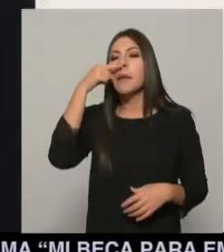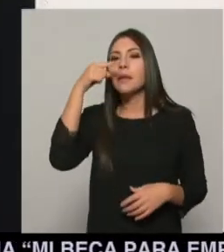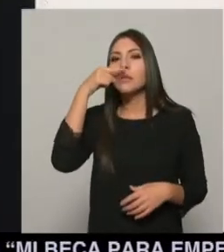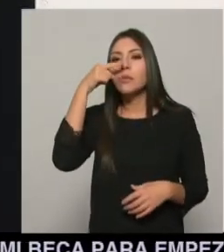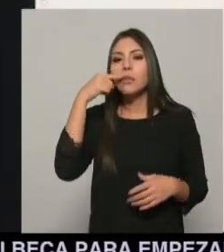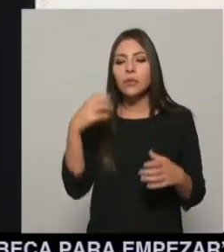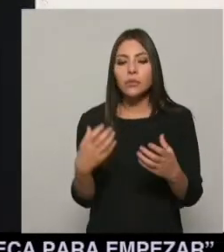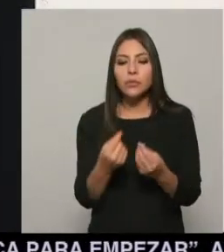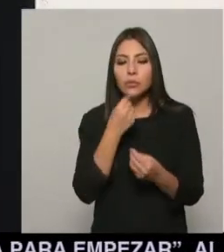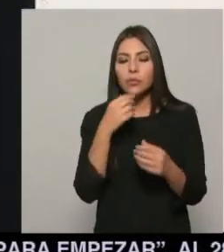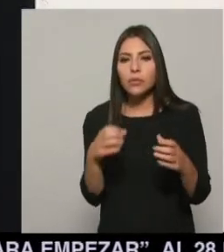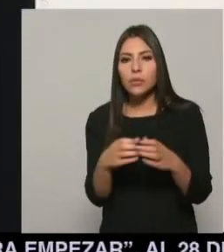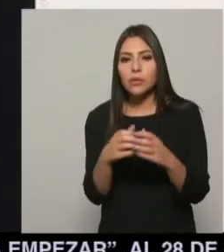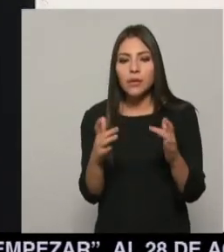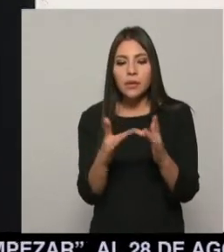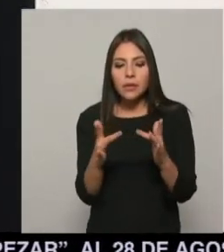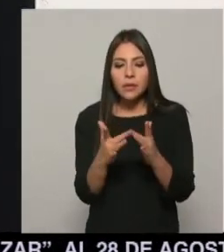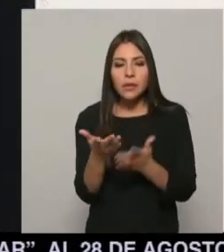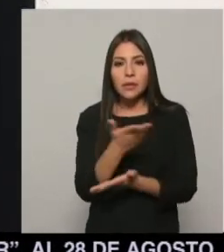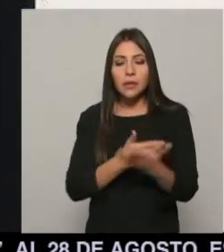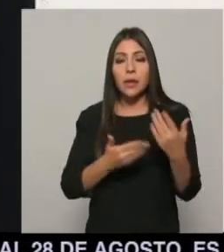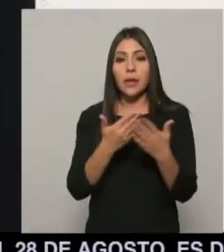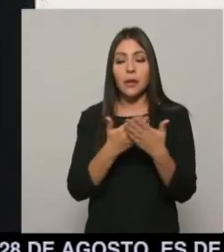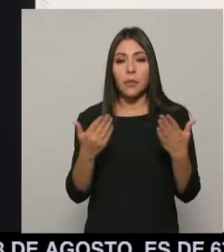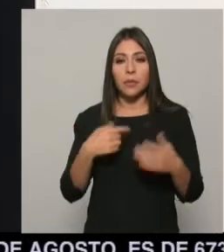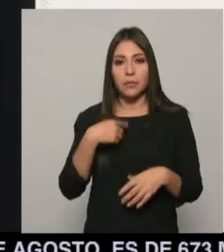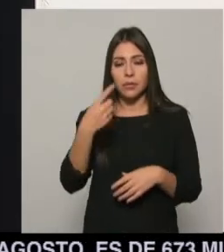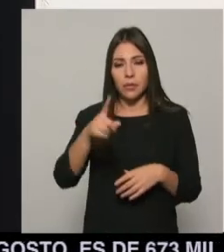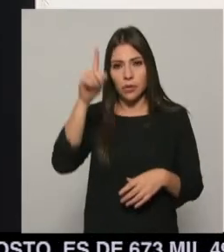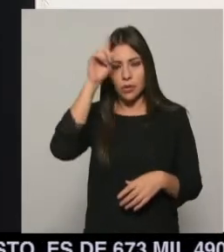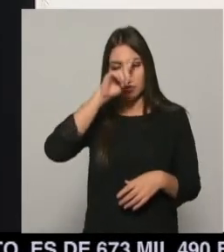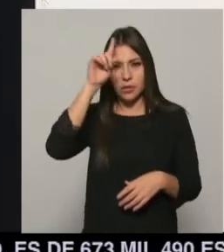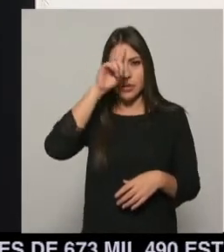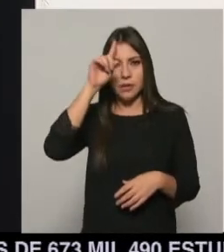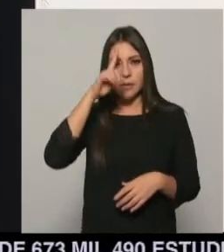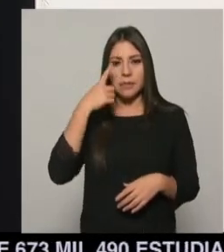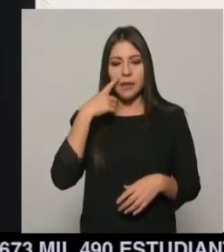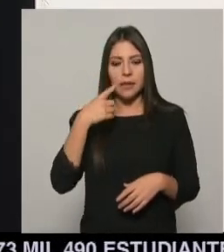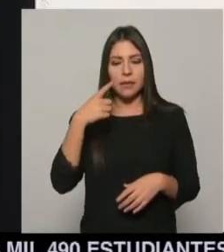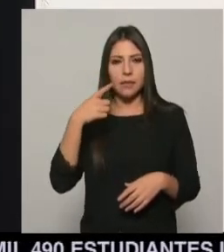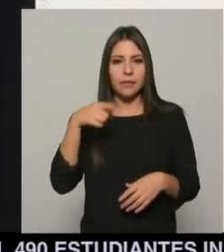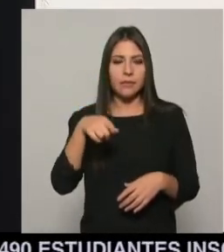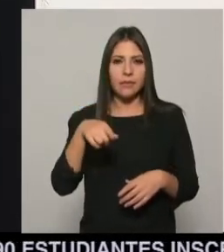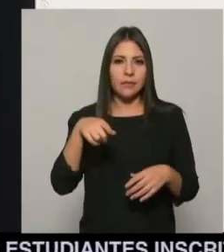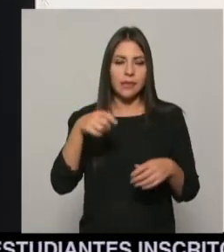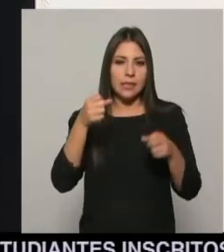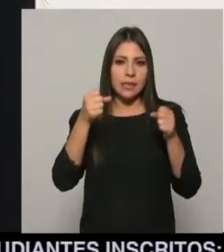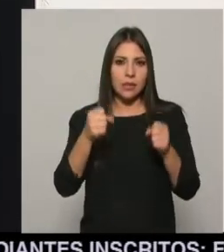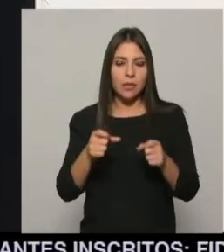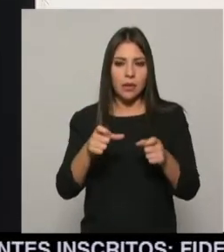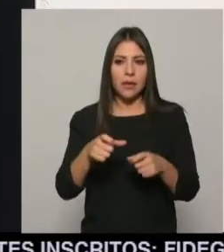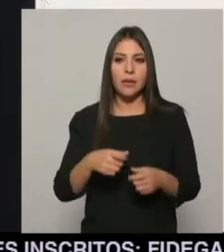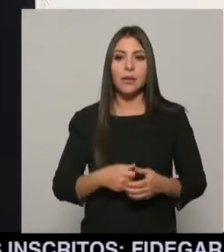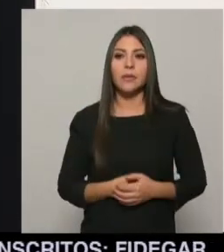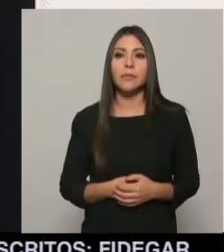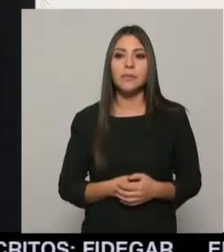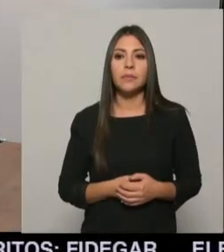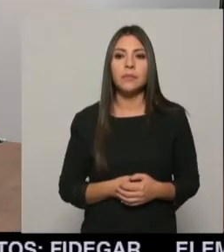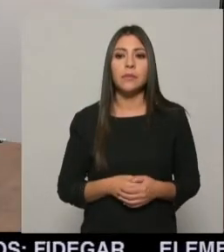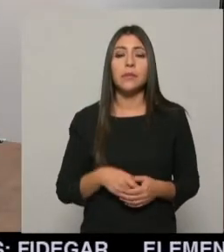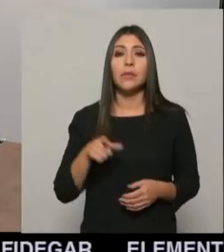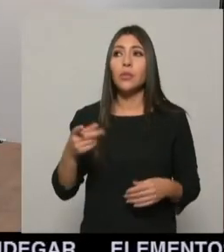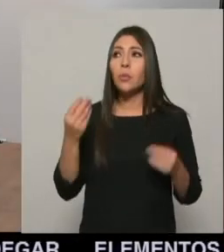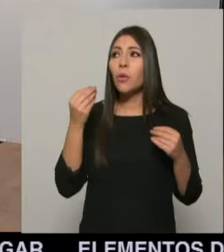pero un consejo ya partiendo de temas de seguridad es hacerlo lo menos